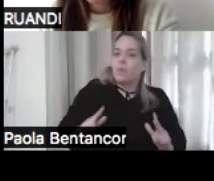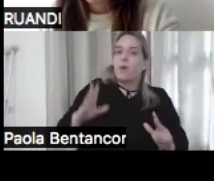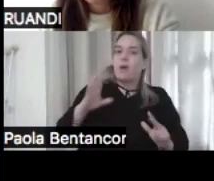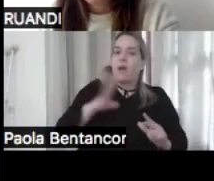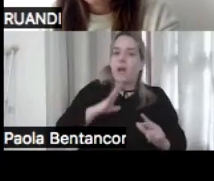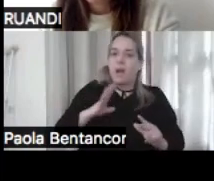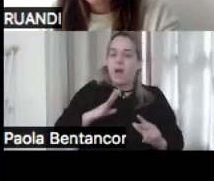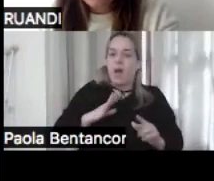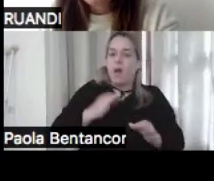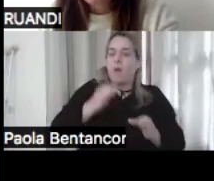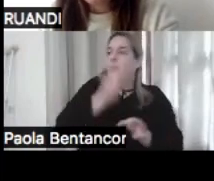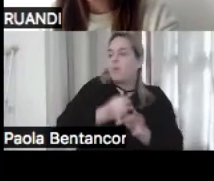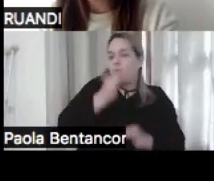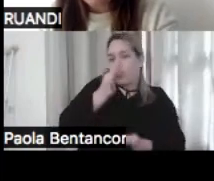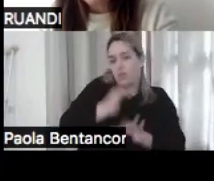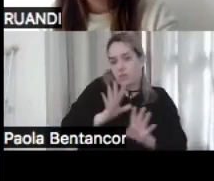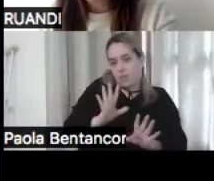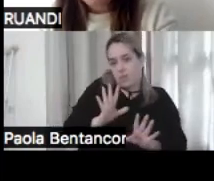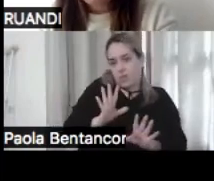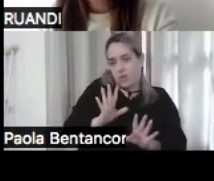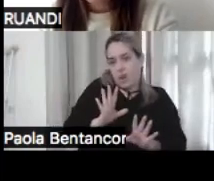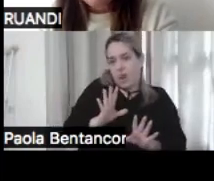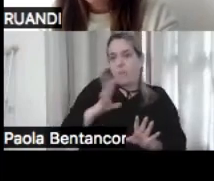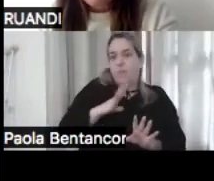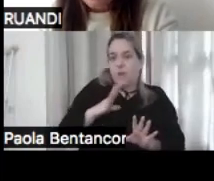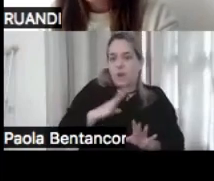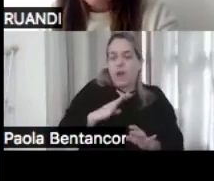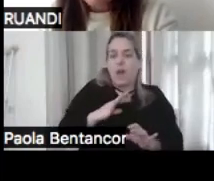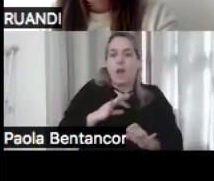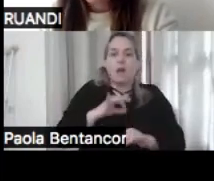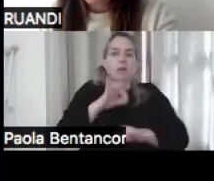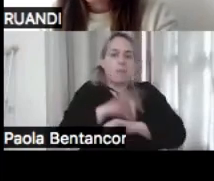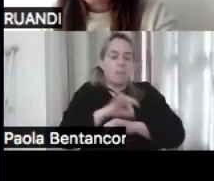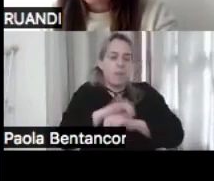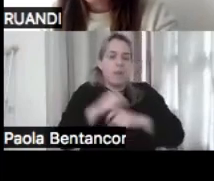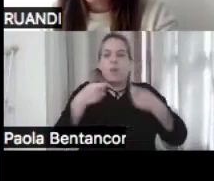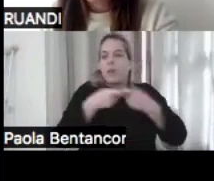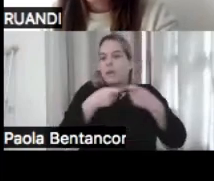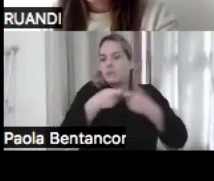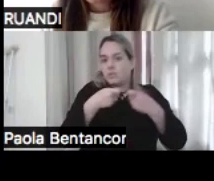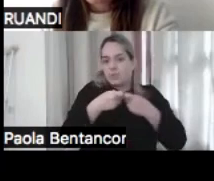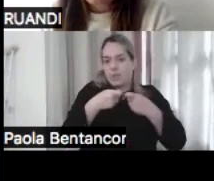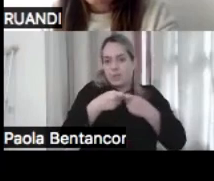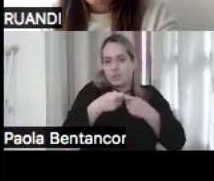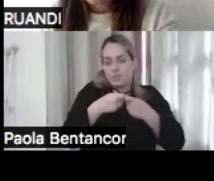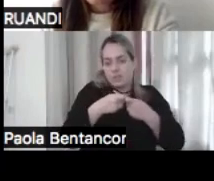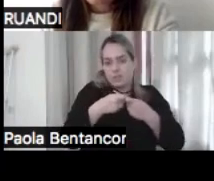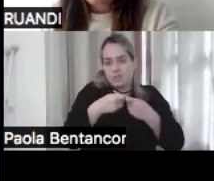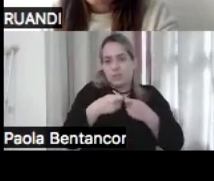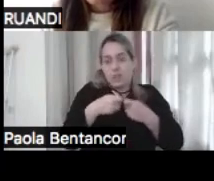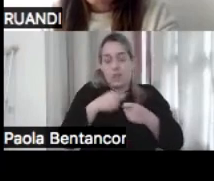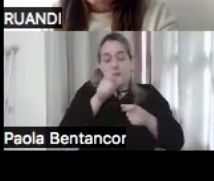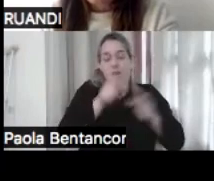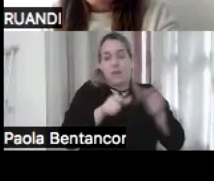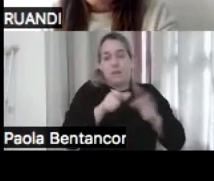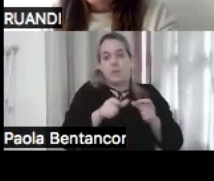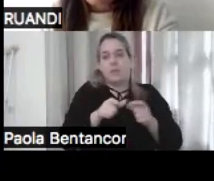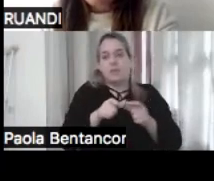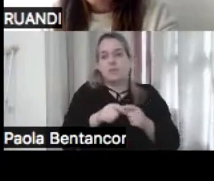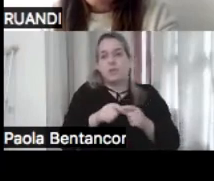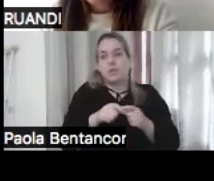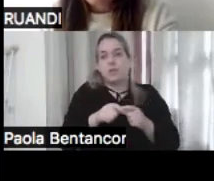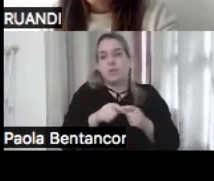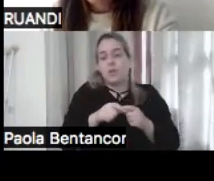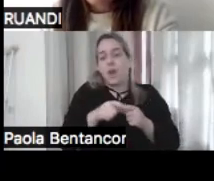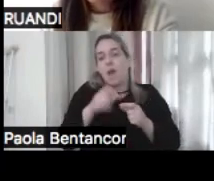una terapeuta cubierta por la cobertura médica, valga la redundancia de la persona, y un apoyo informal a veces es una abuela que